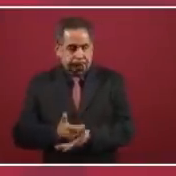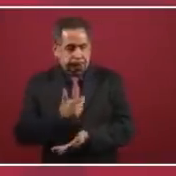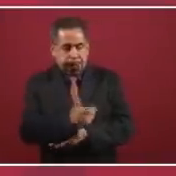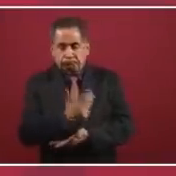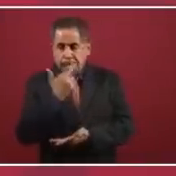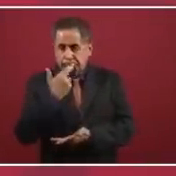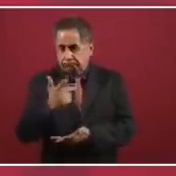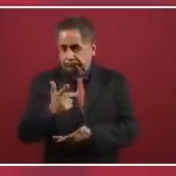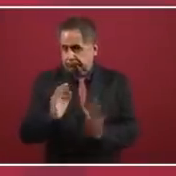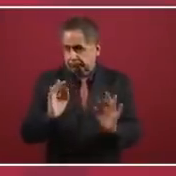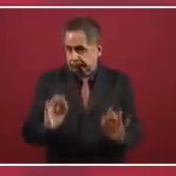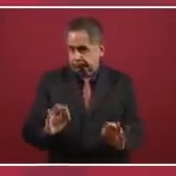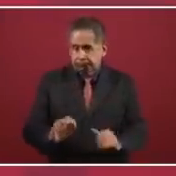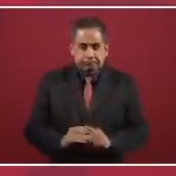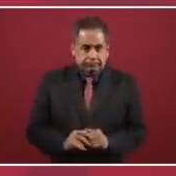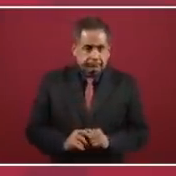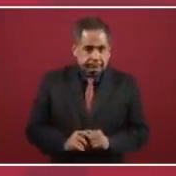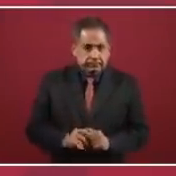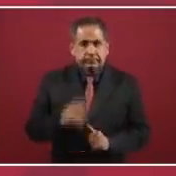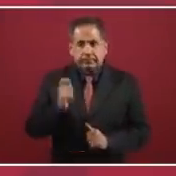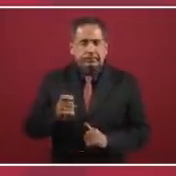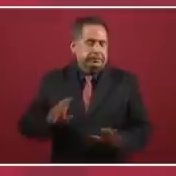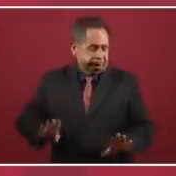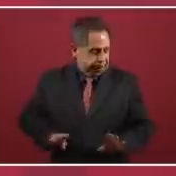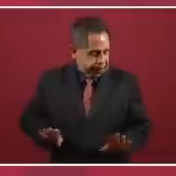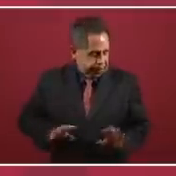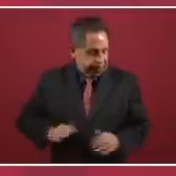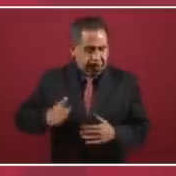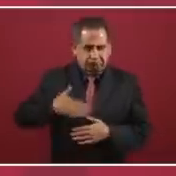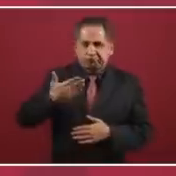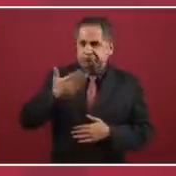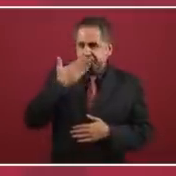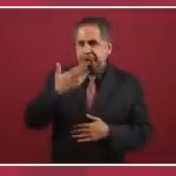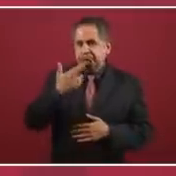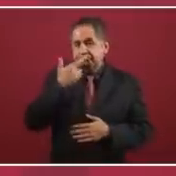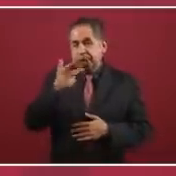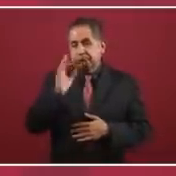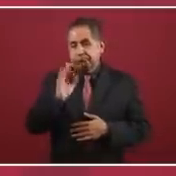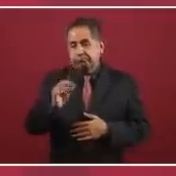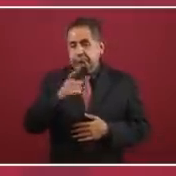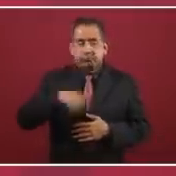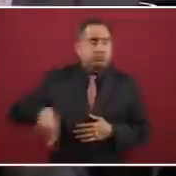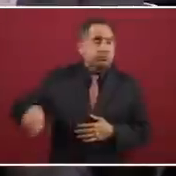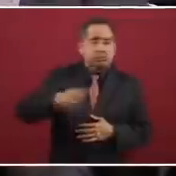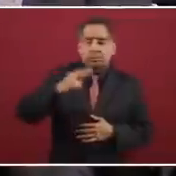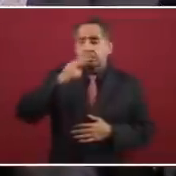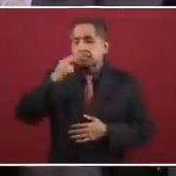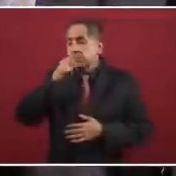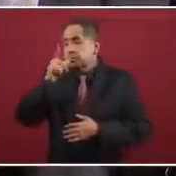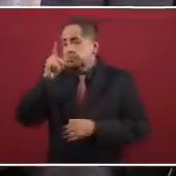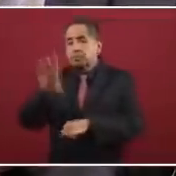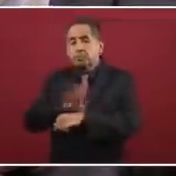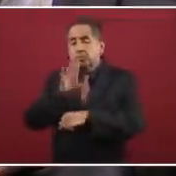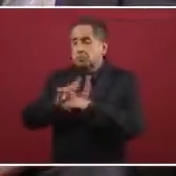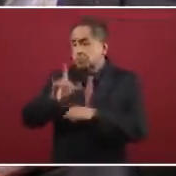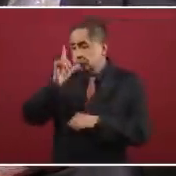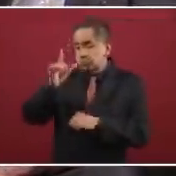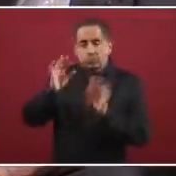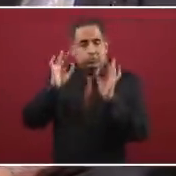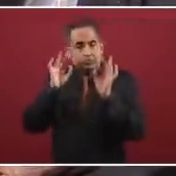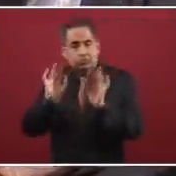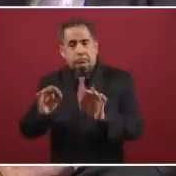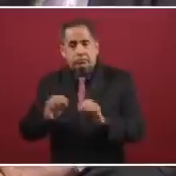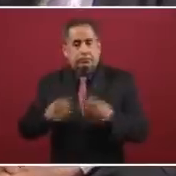esto va a beneficiar a los usuarios, a